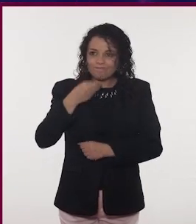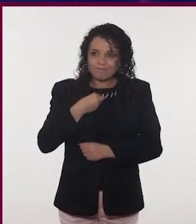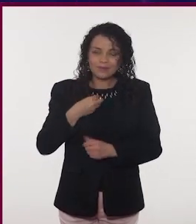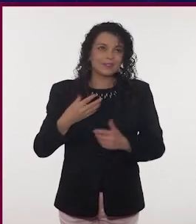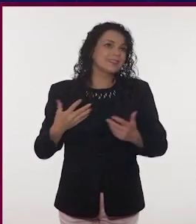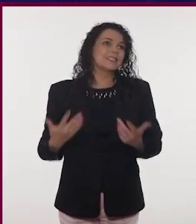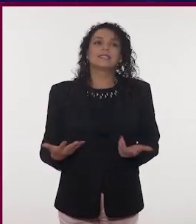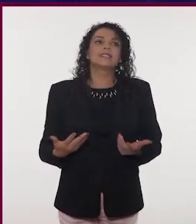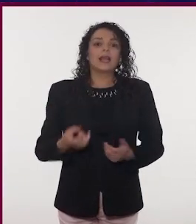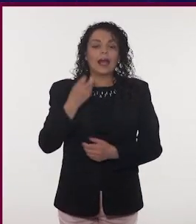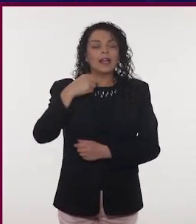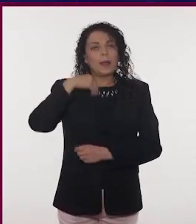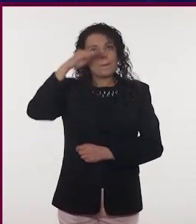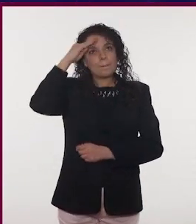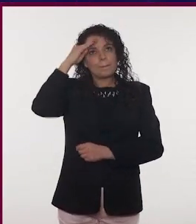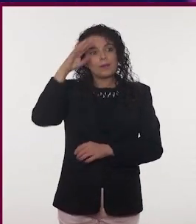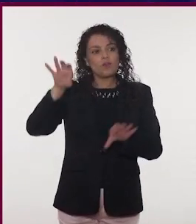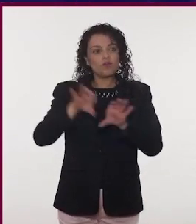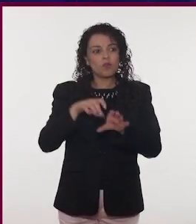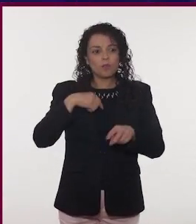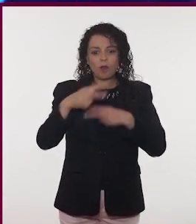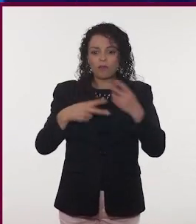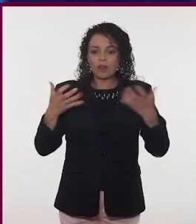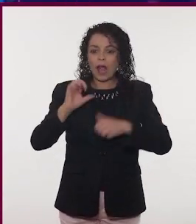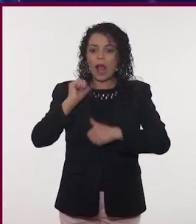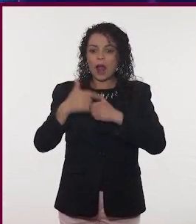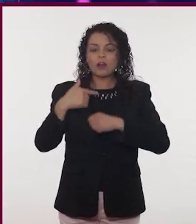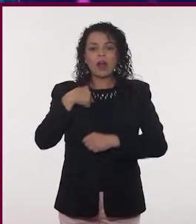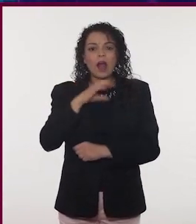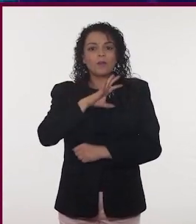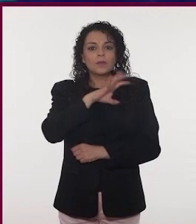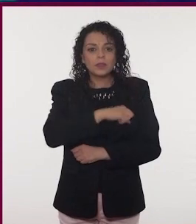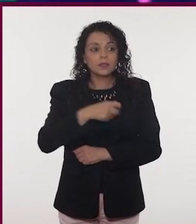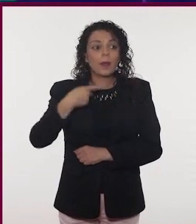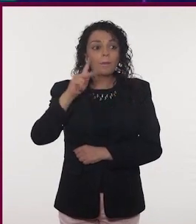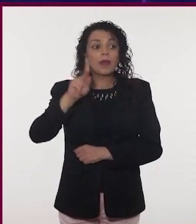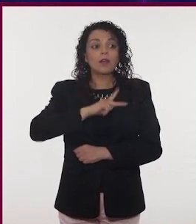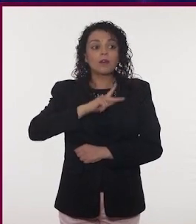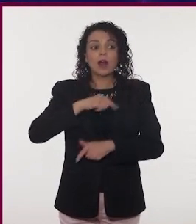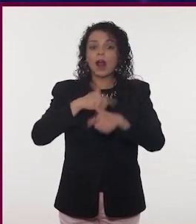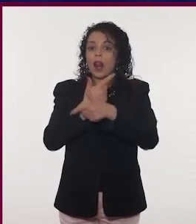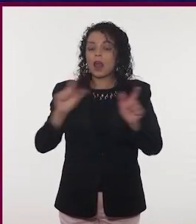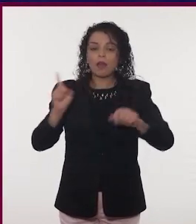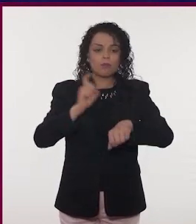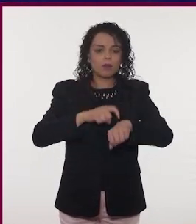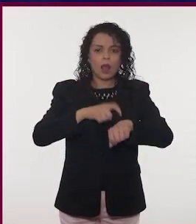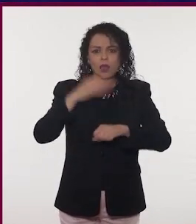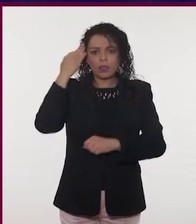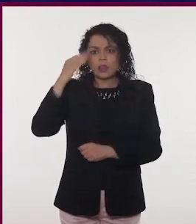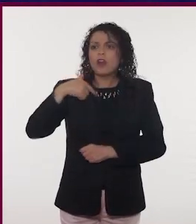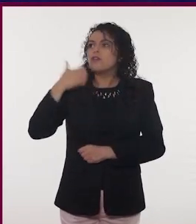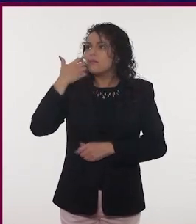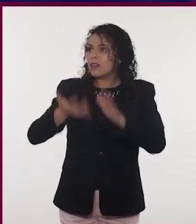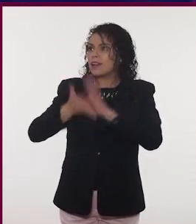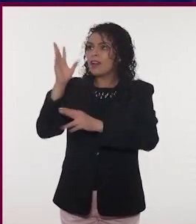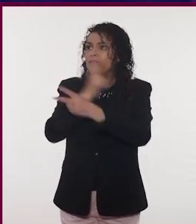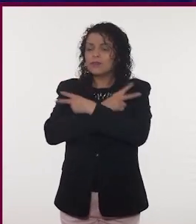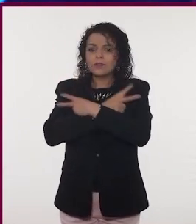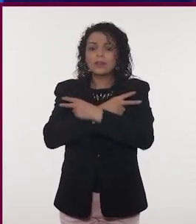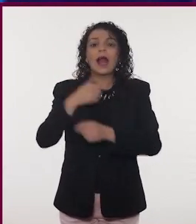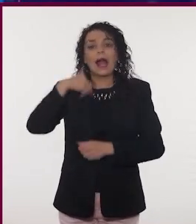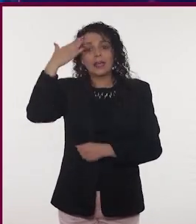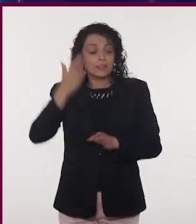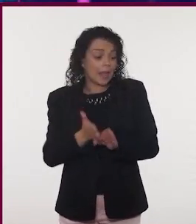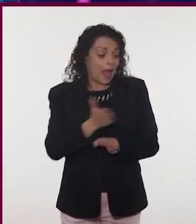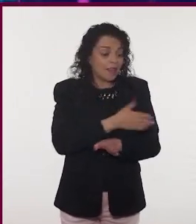algo que me gustara, pero donde yo pudiera manejar mis tiempos. Y que si yo me quería ir de vacaciones, sabía que le tenía que echar muchas ganas unos